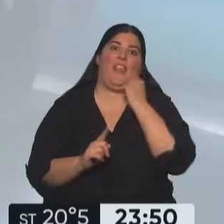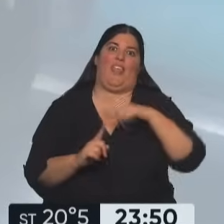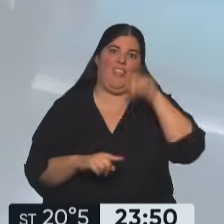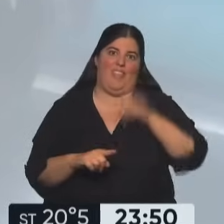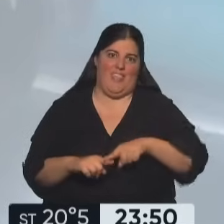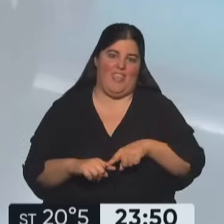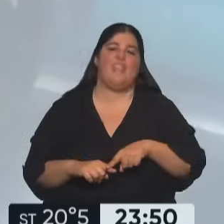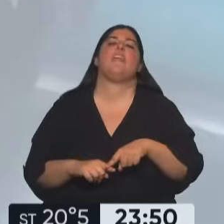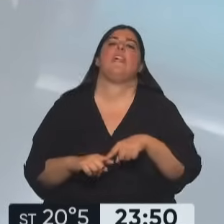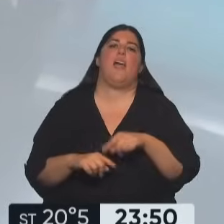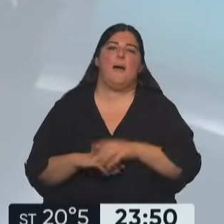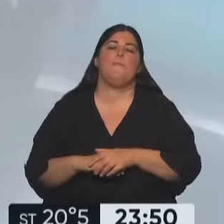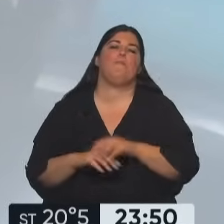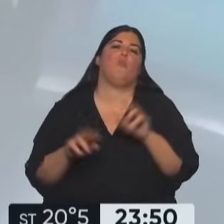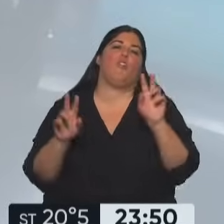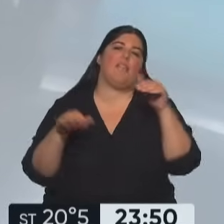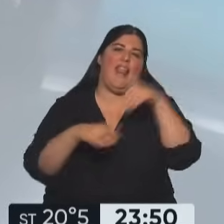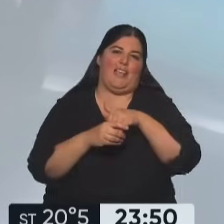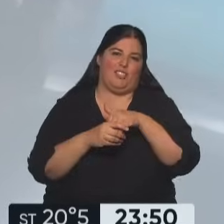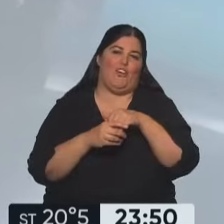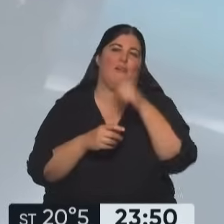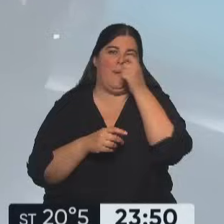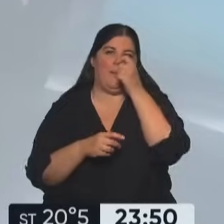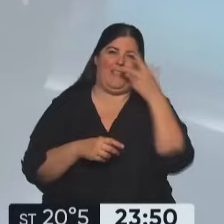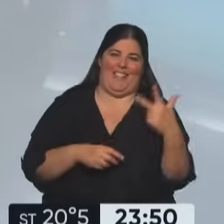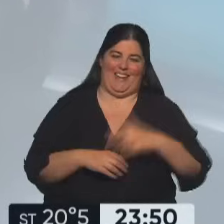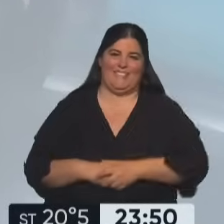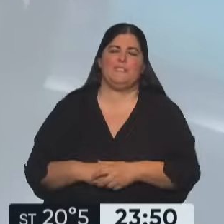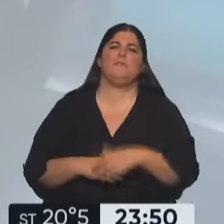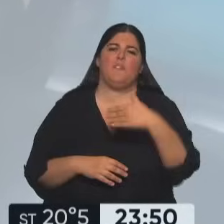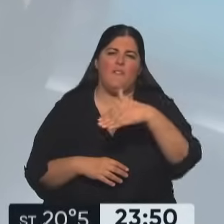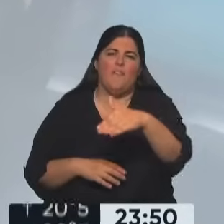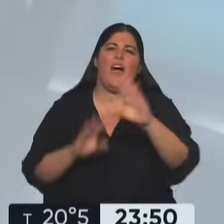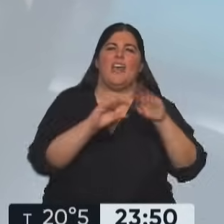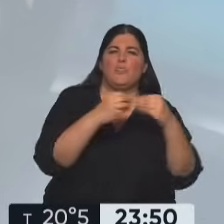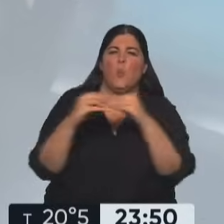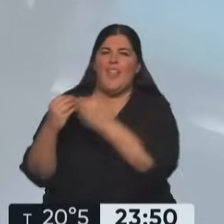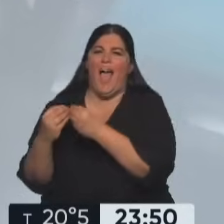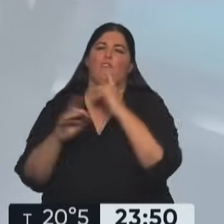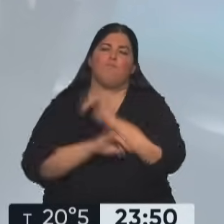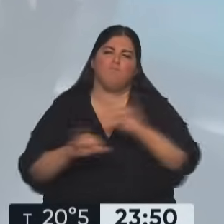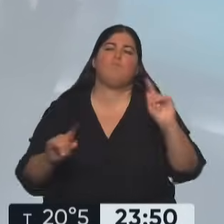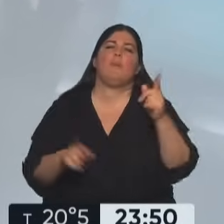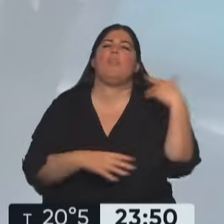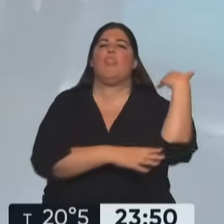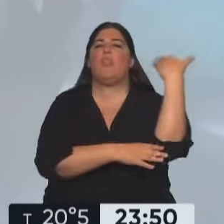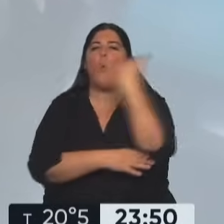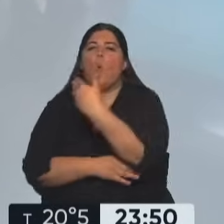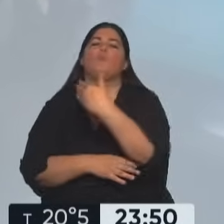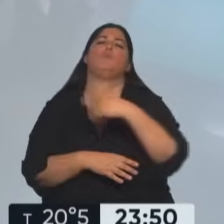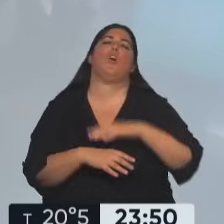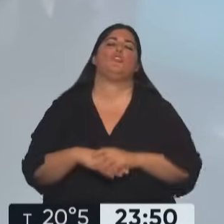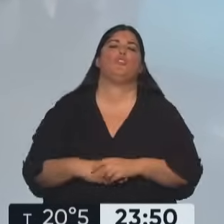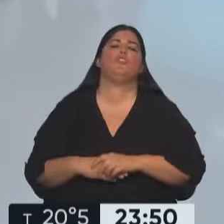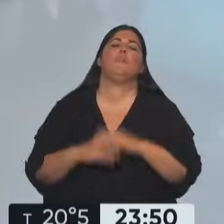estas últimas horas con respecto a estas elecciones 2023. Vamos a tener todos los resultados, por supuesto, también los discursos, todo lo que ocurrió. Vamos a empezar